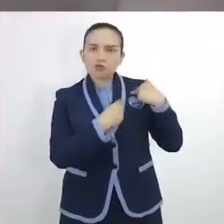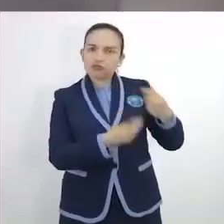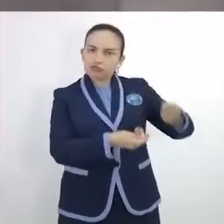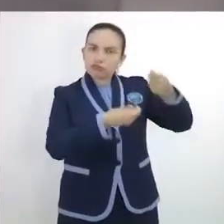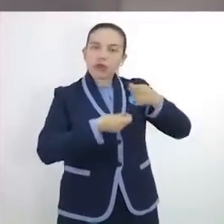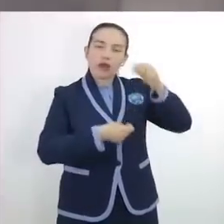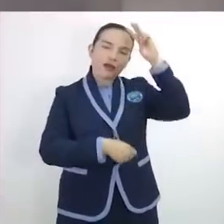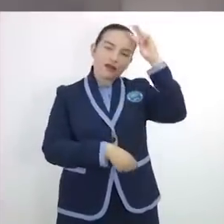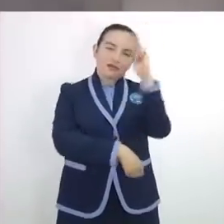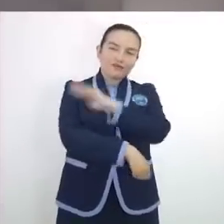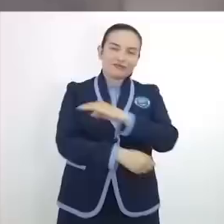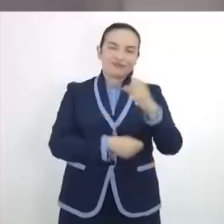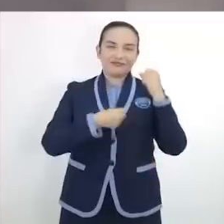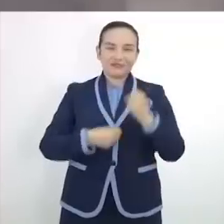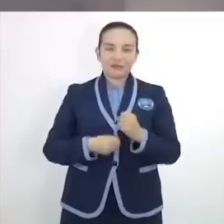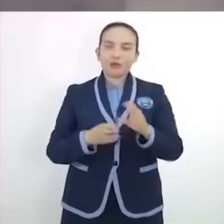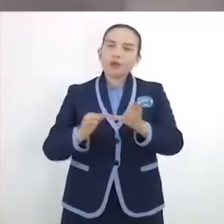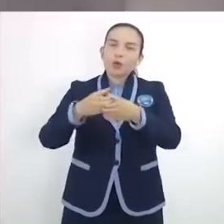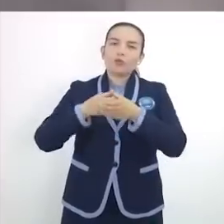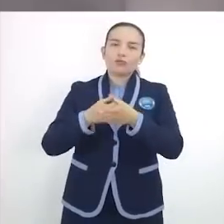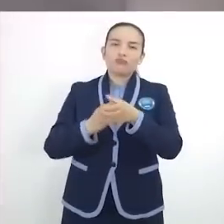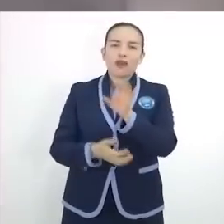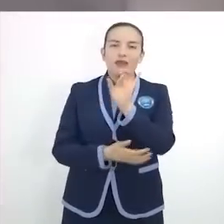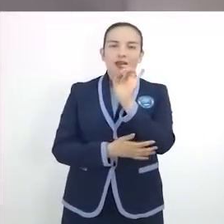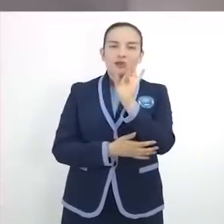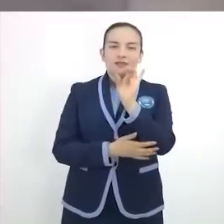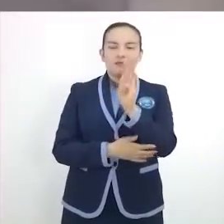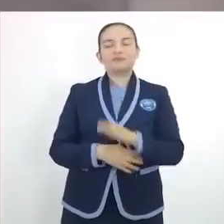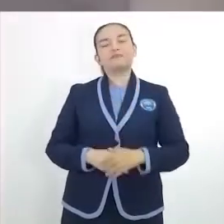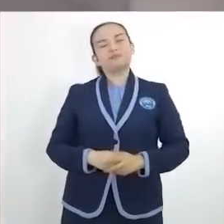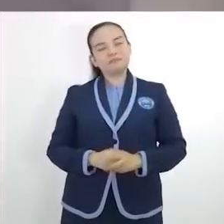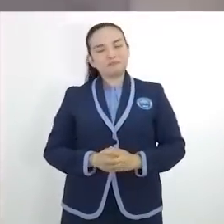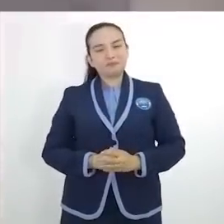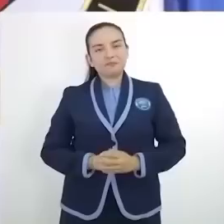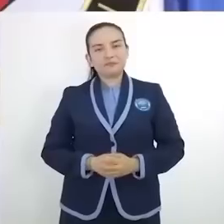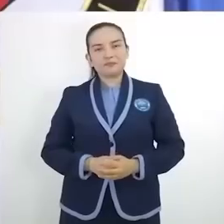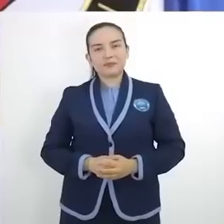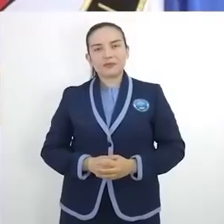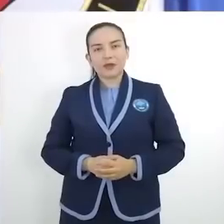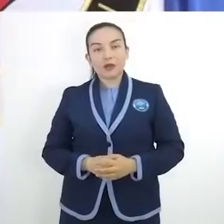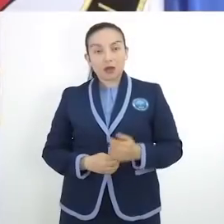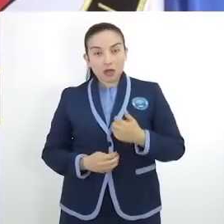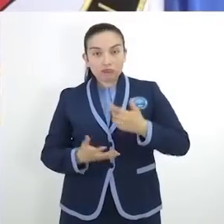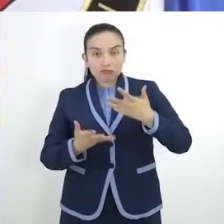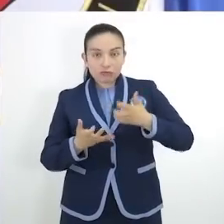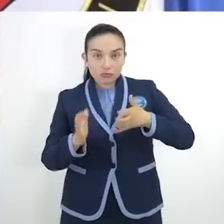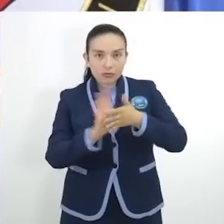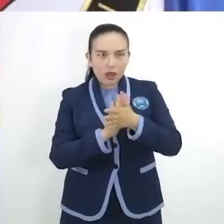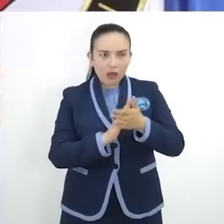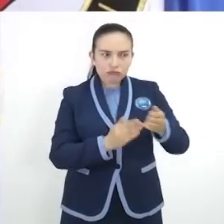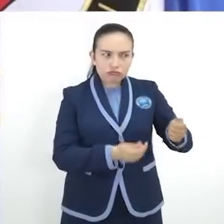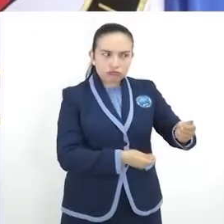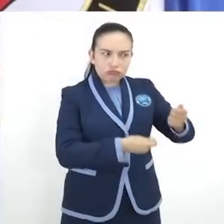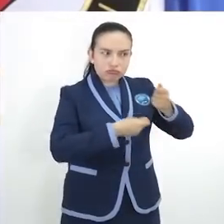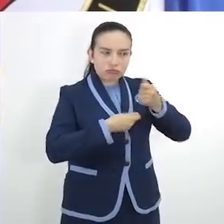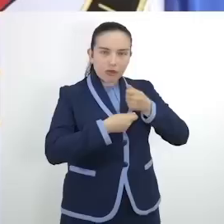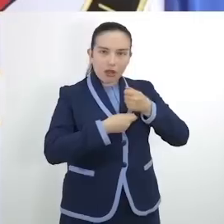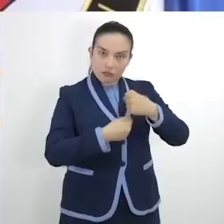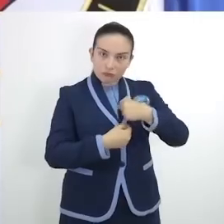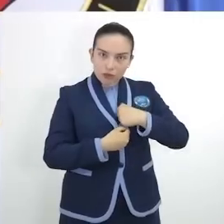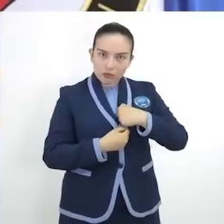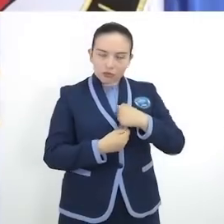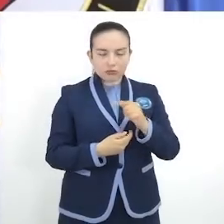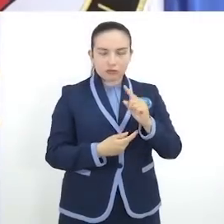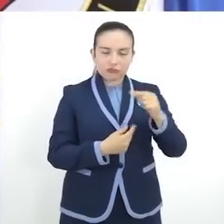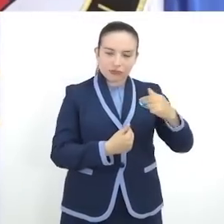Ejército Nacional a través del Batallón de Policía Militar número 15. Quiero destacar que se trata de un reconocimiento